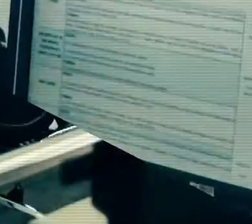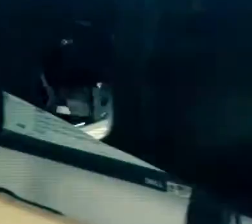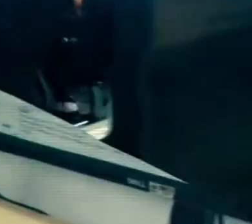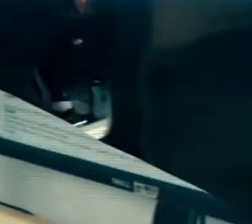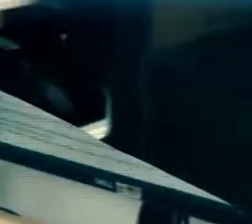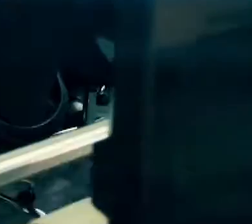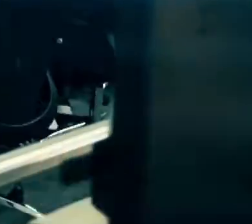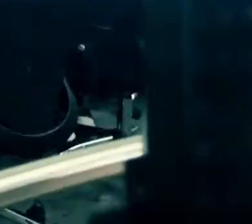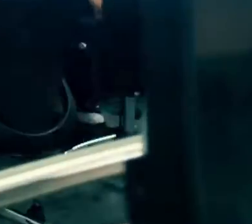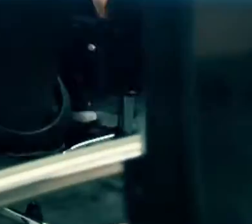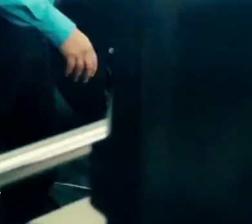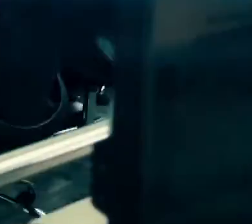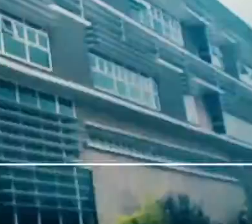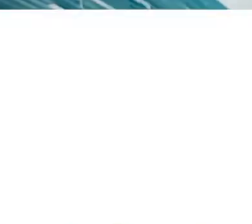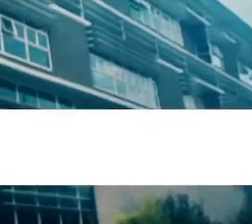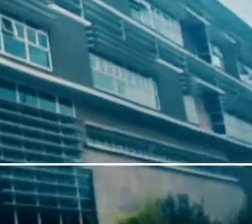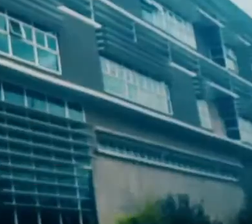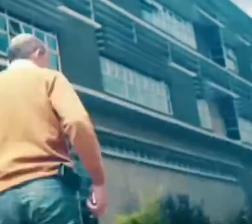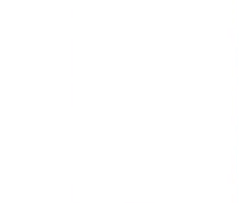Música